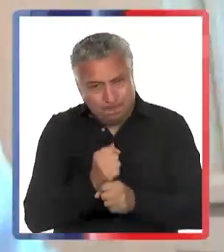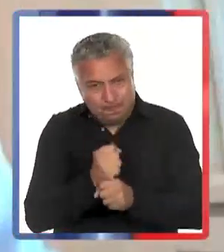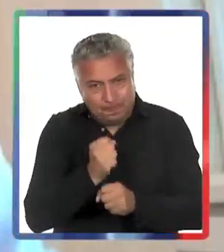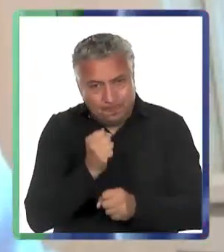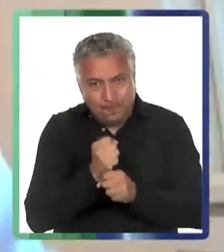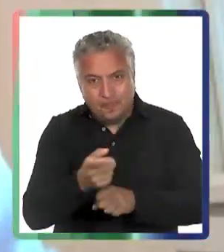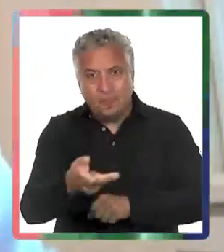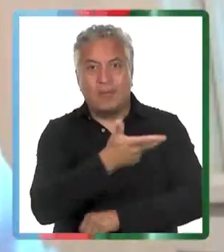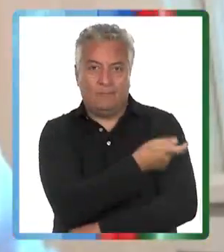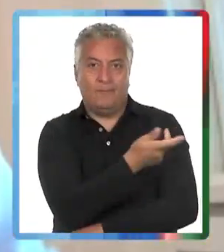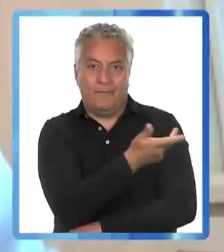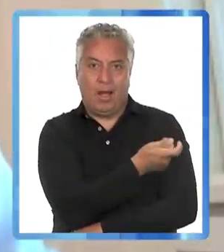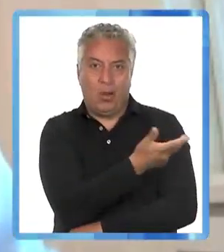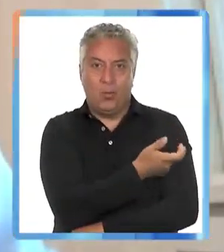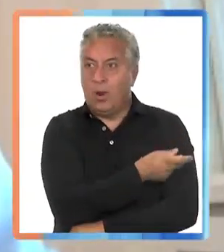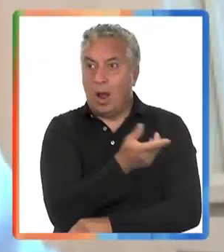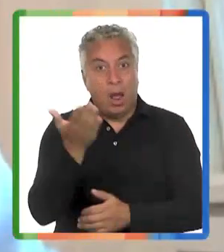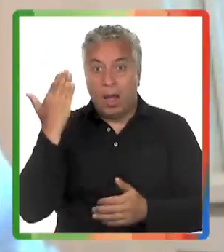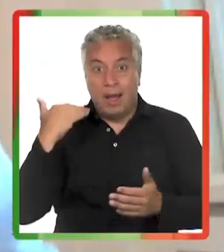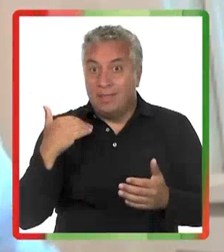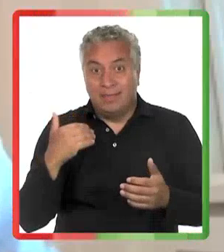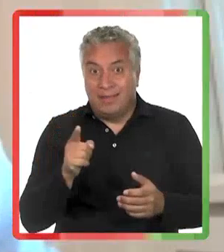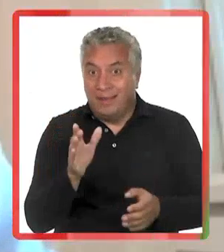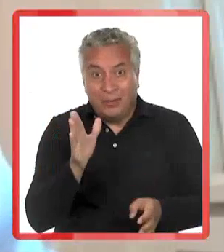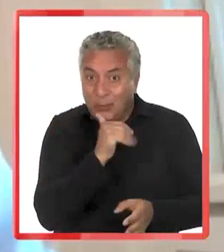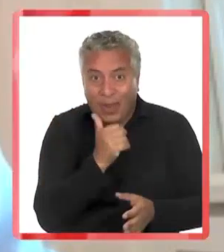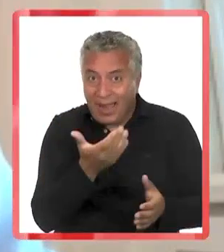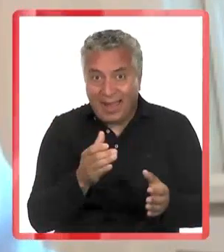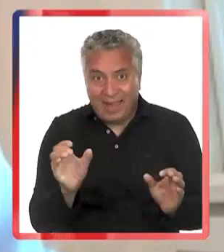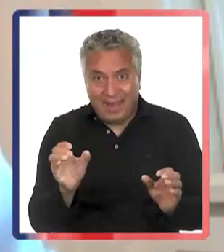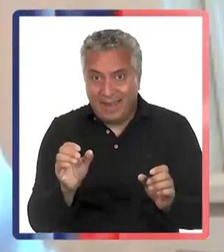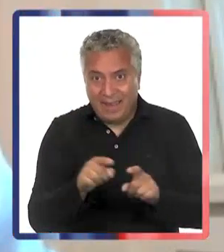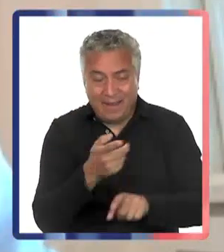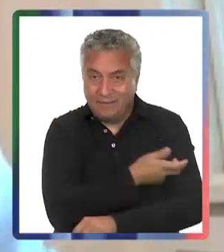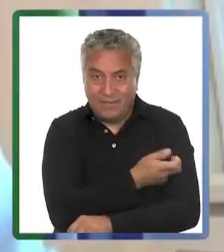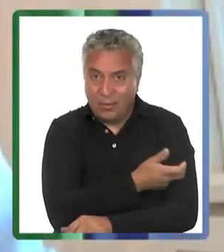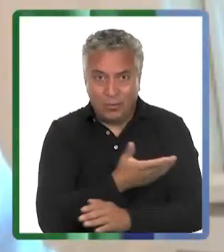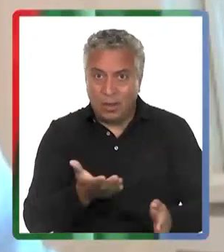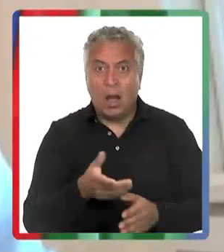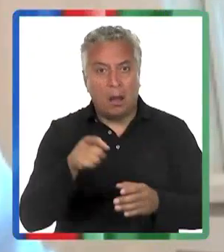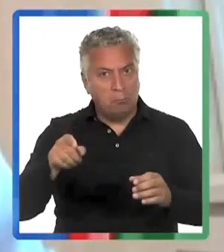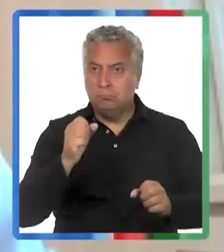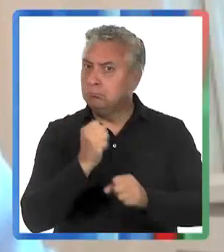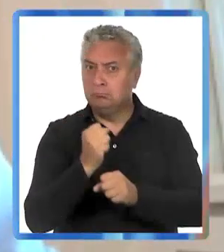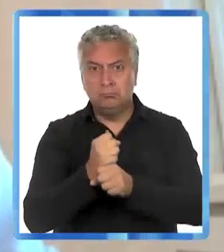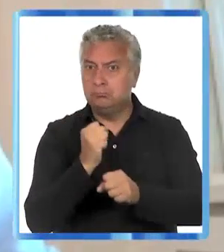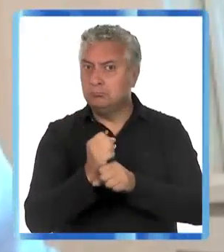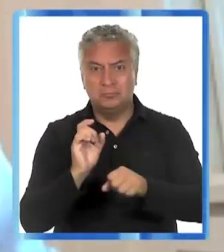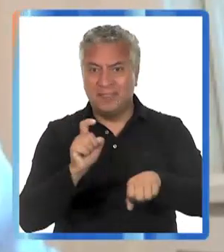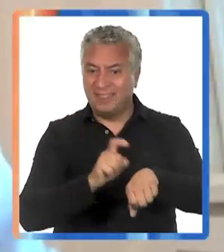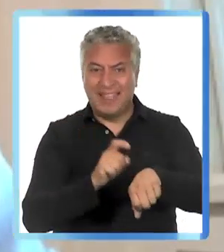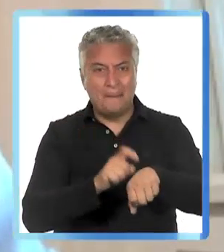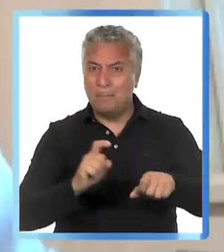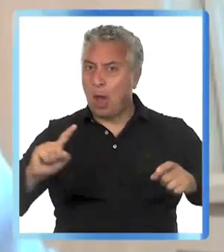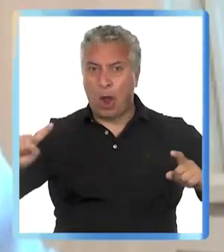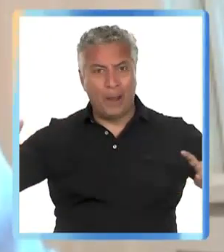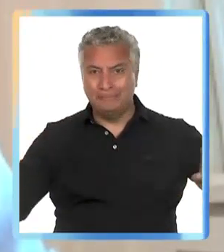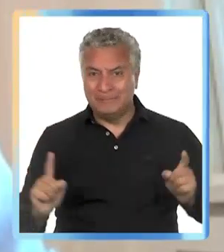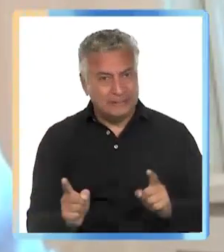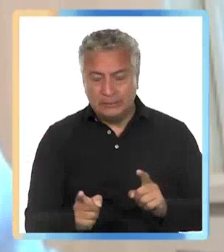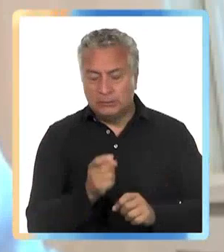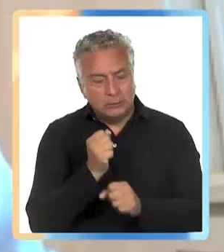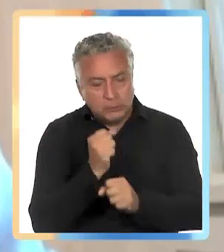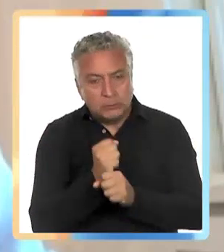no se disponían para ello. Y yo creo que finalmente con todas las dificultades fuimos bastante exitosos y en corto